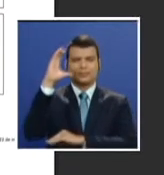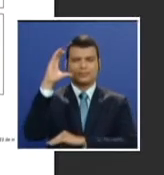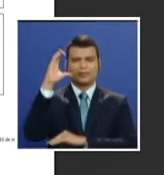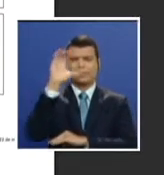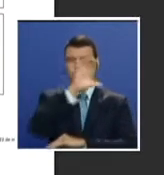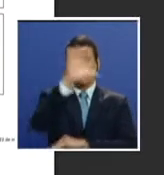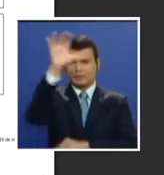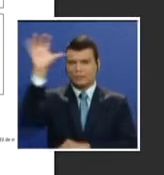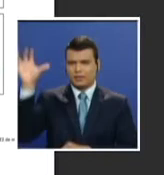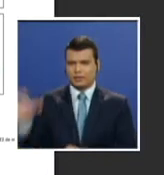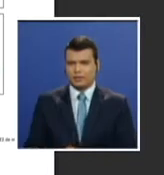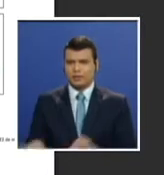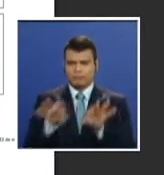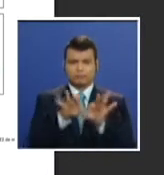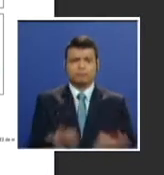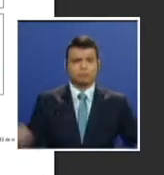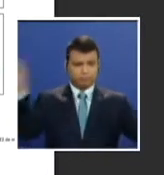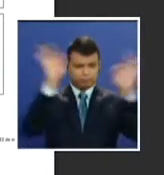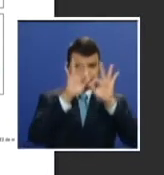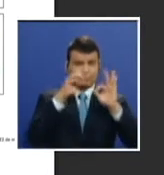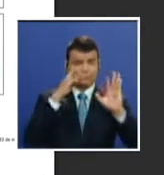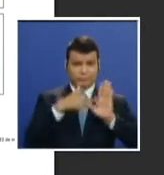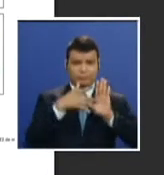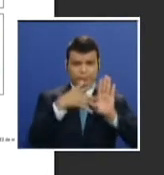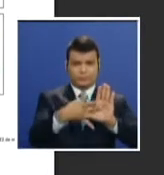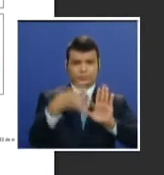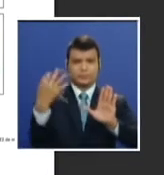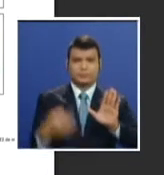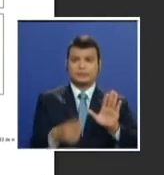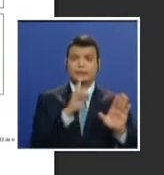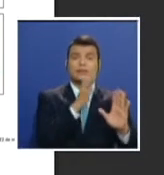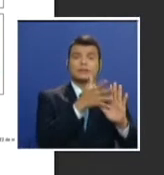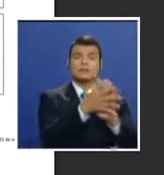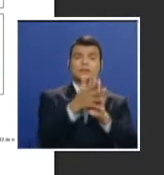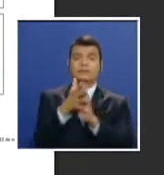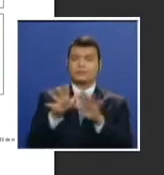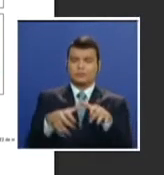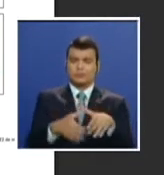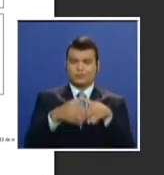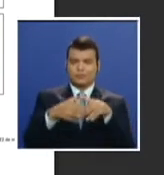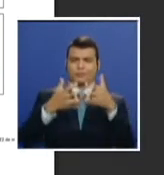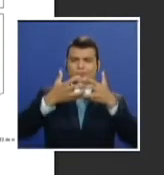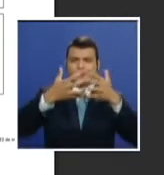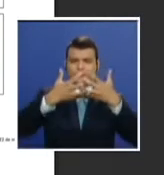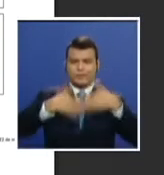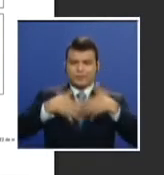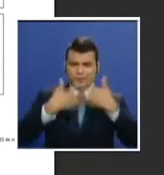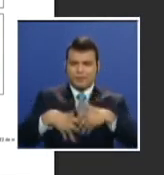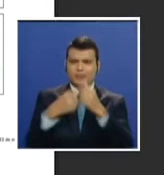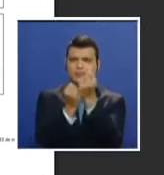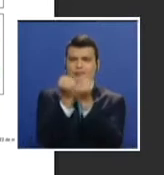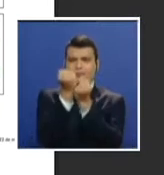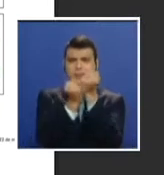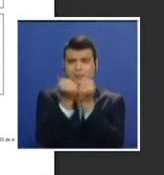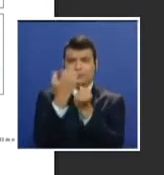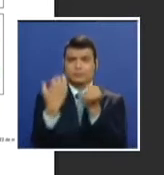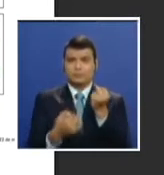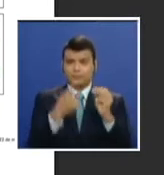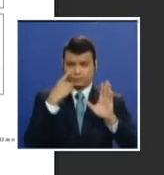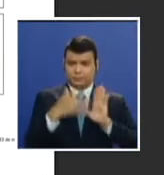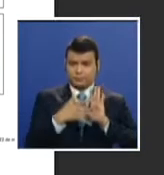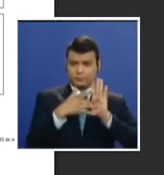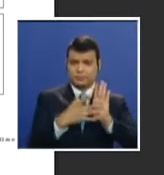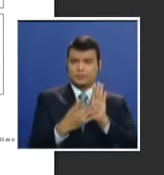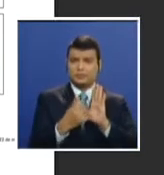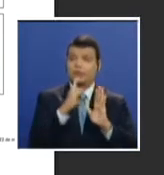importantes demuestra claramente que lo que están diciendo los industriales importadores colombianos pues están faltando